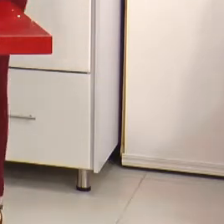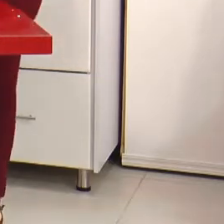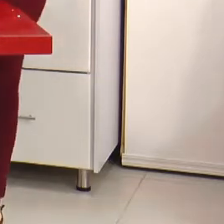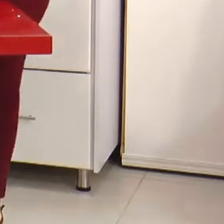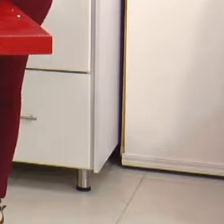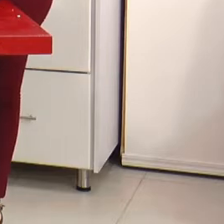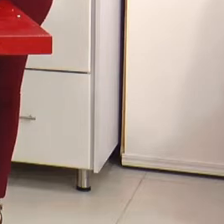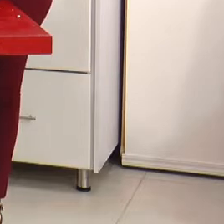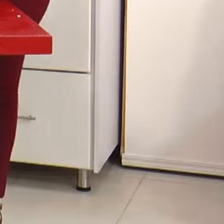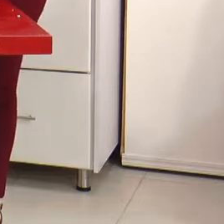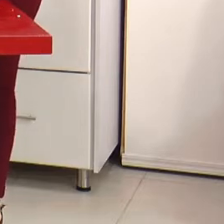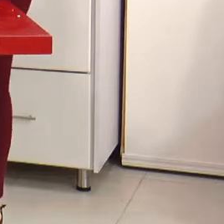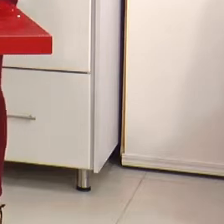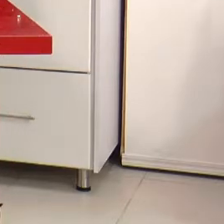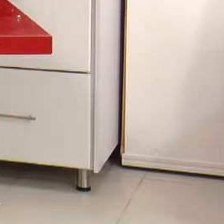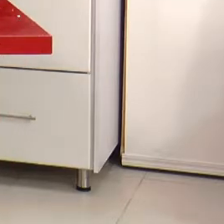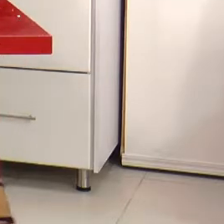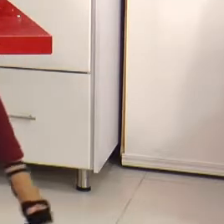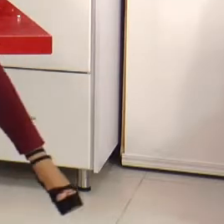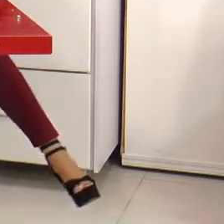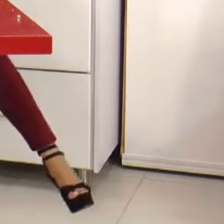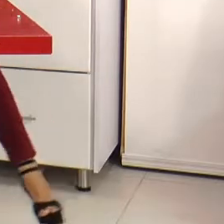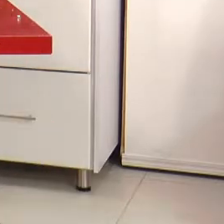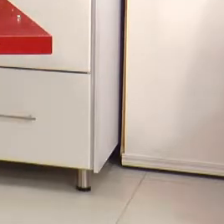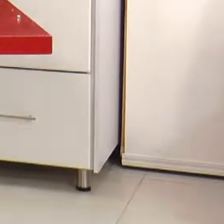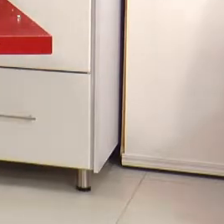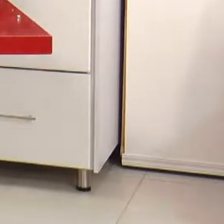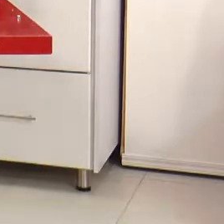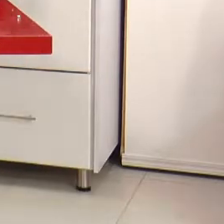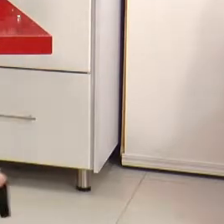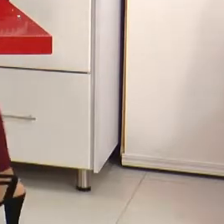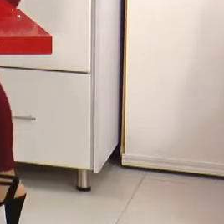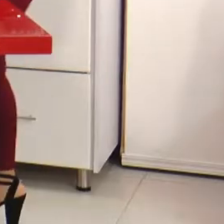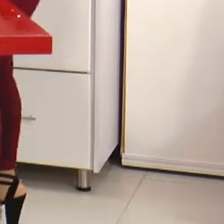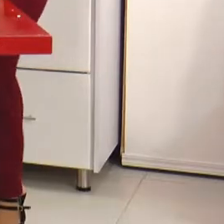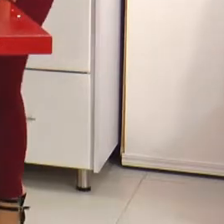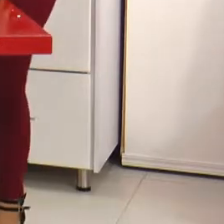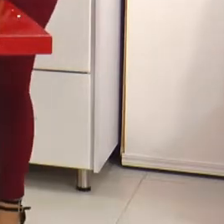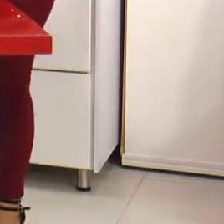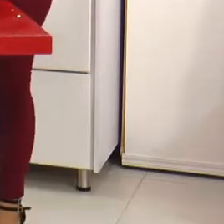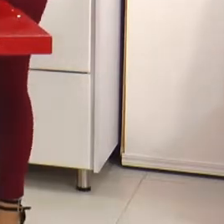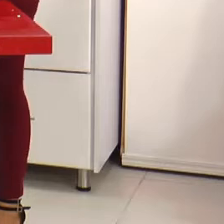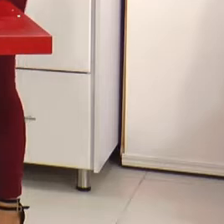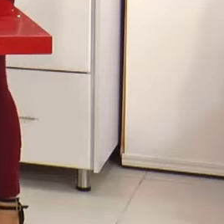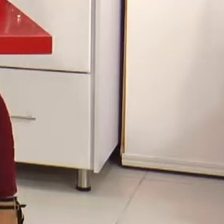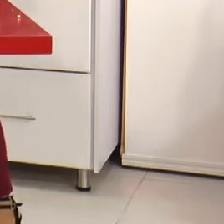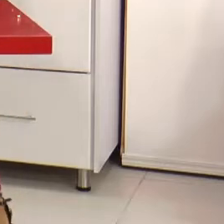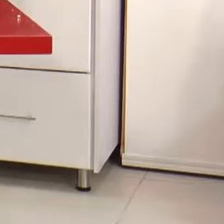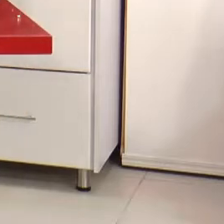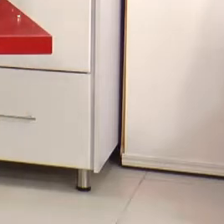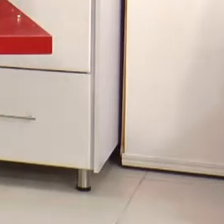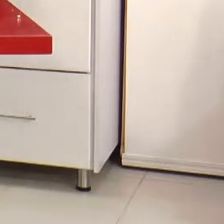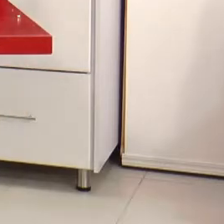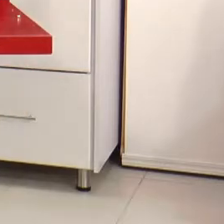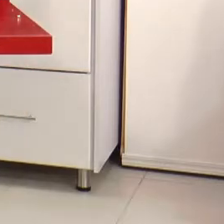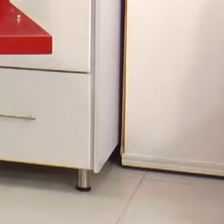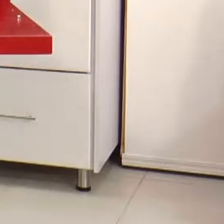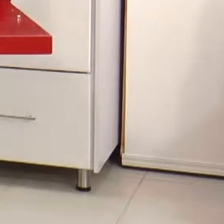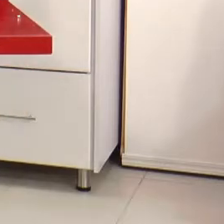Sí, no está de más y quedó muy bonito. Voy a lavar nuestras fresas. Ay, Olivardo. Bueno, lo importante es que